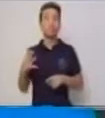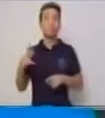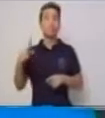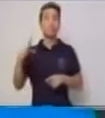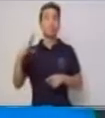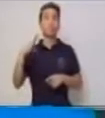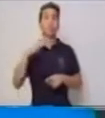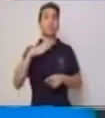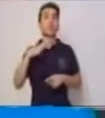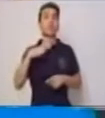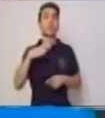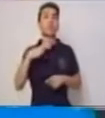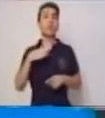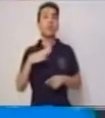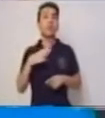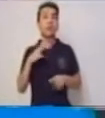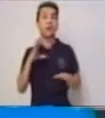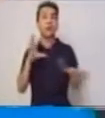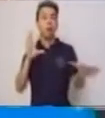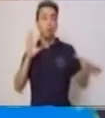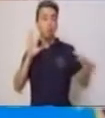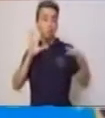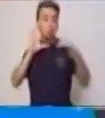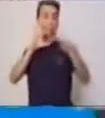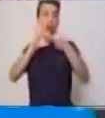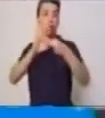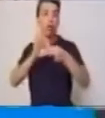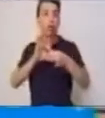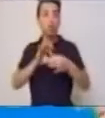van a unir dos